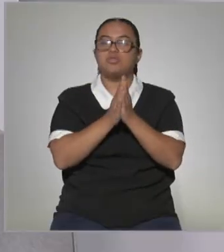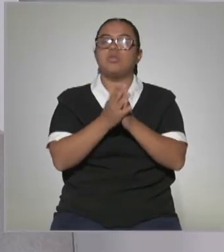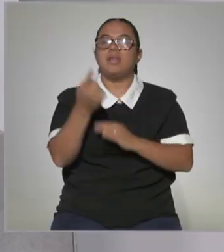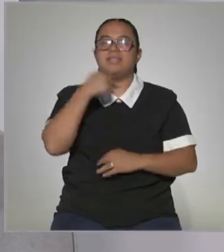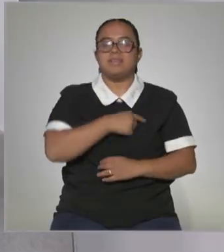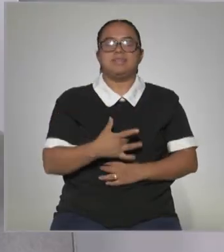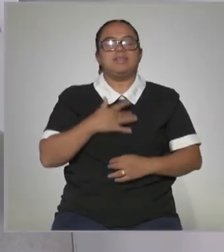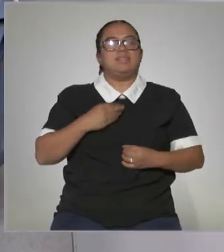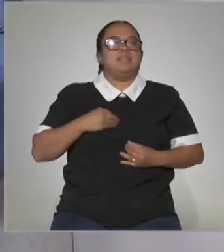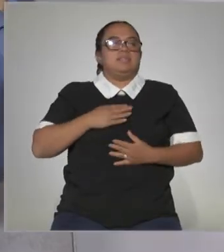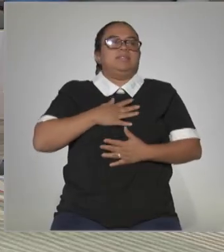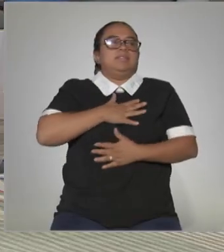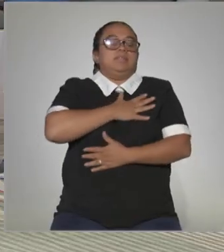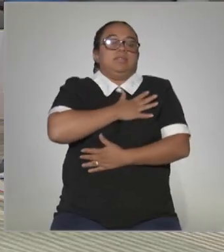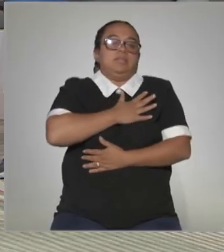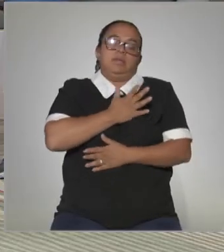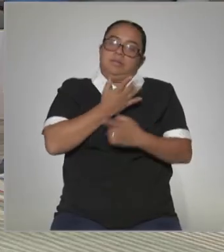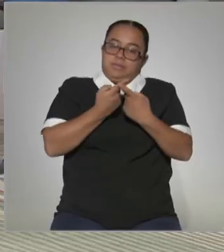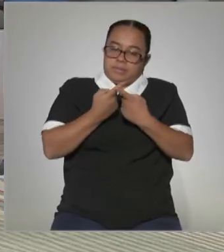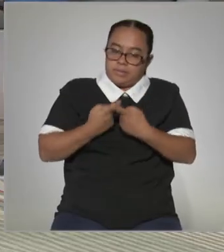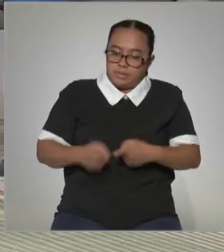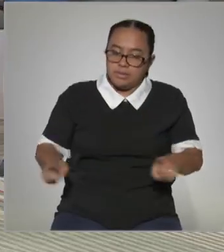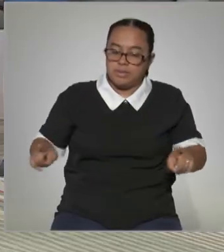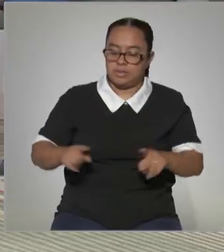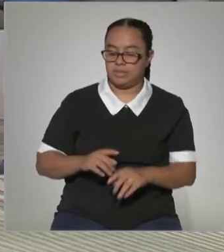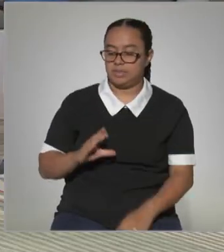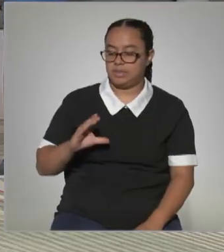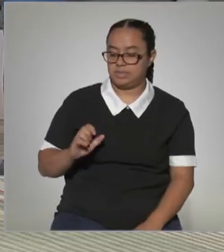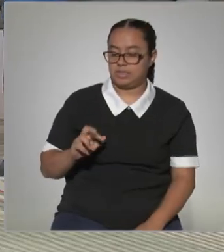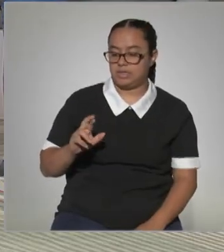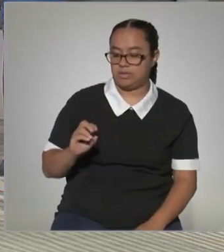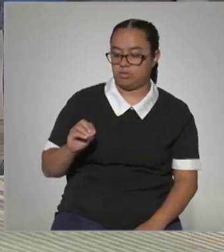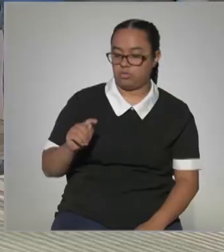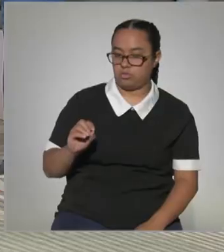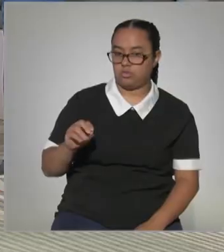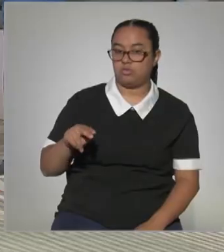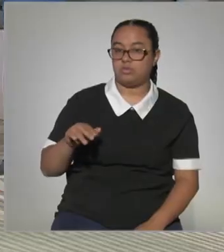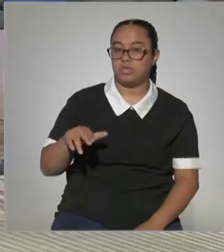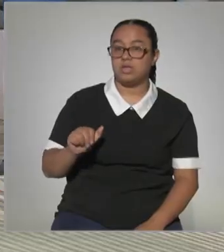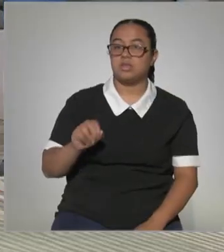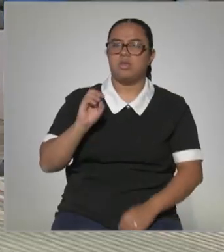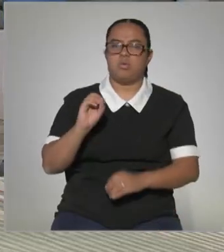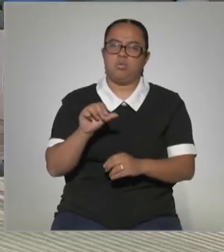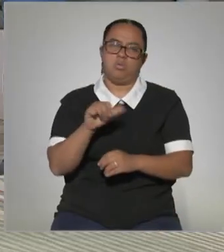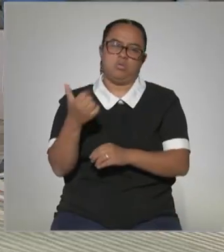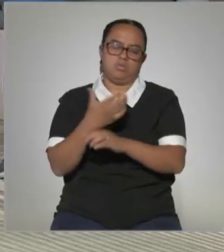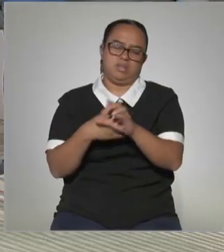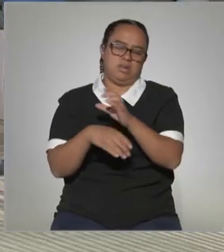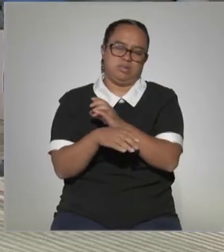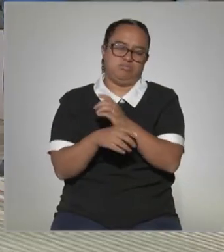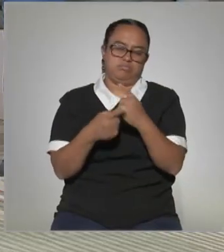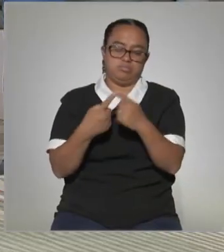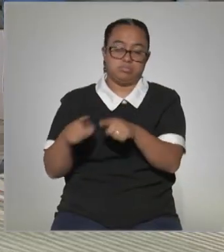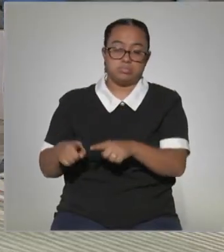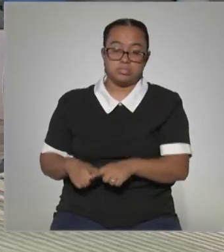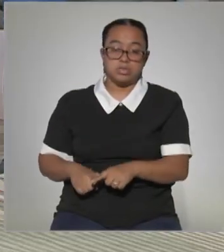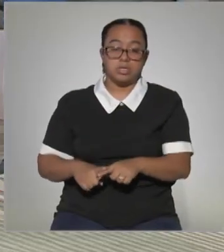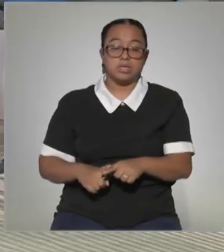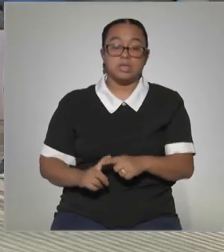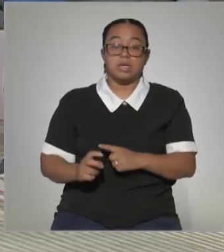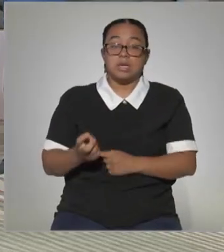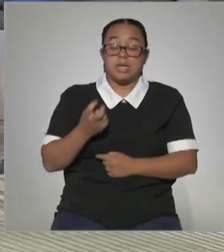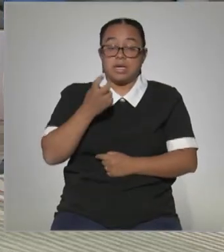¿no? Entonces, es diferente la serotonina o otras por el estilo, ¿no? Que son las que